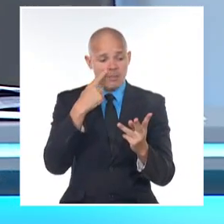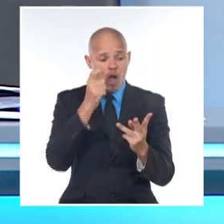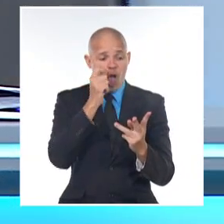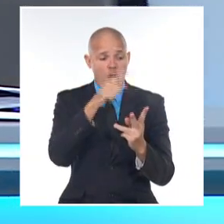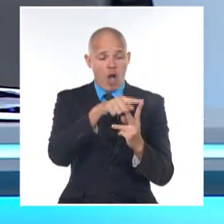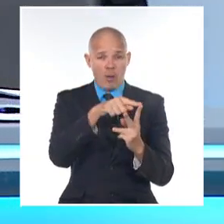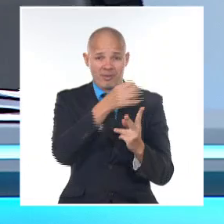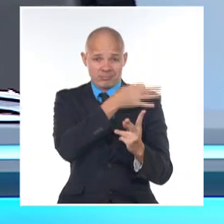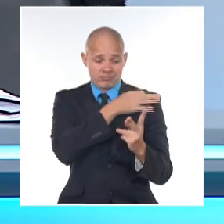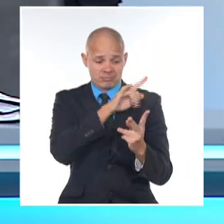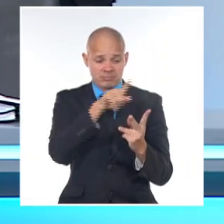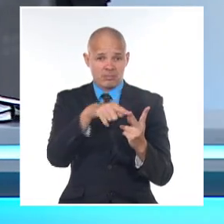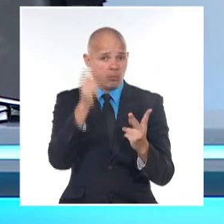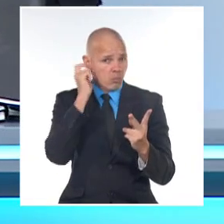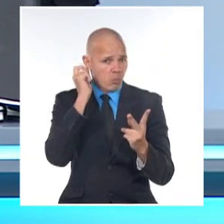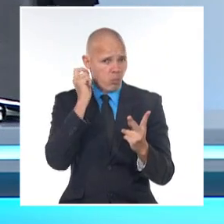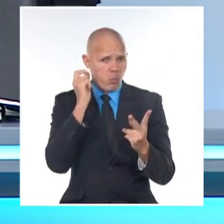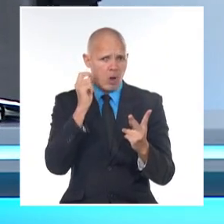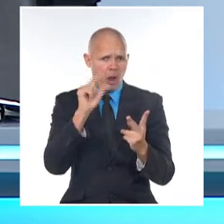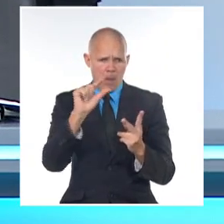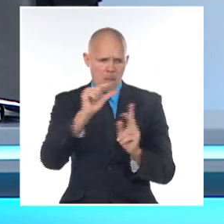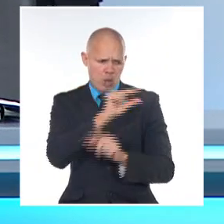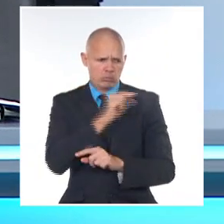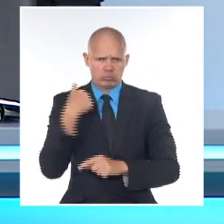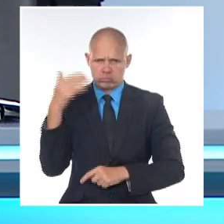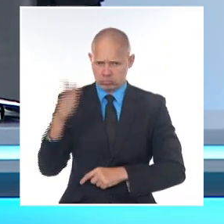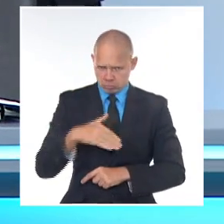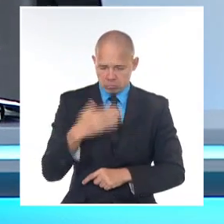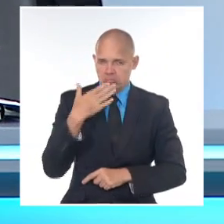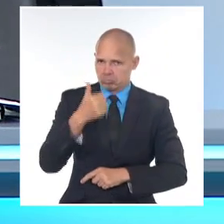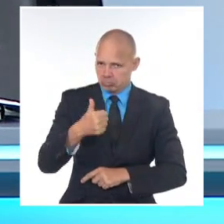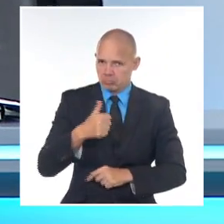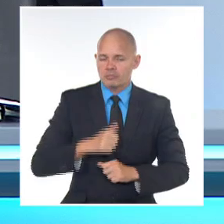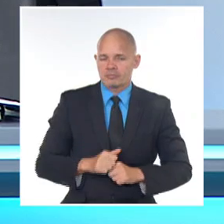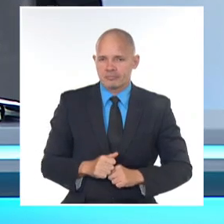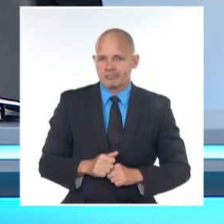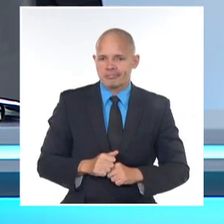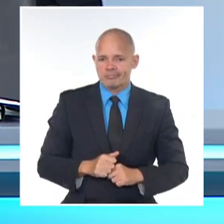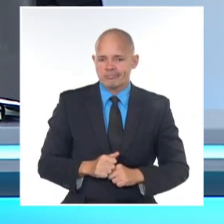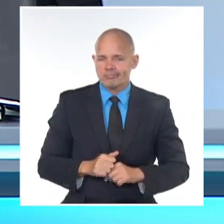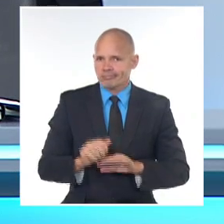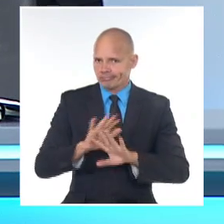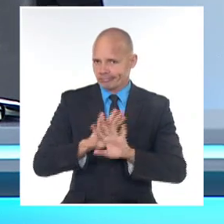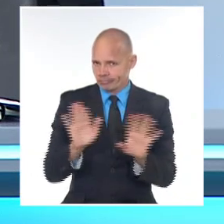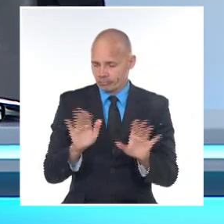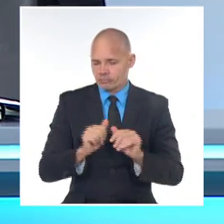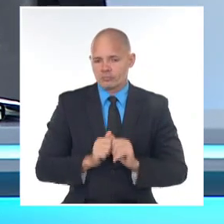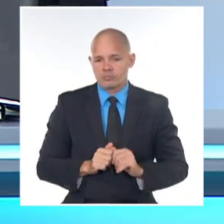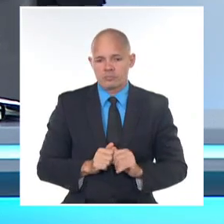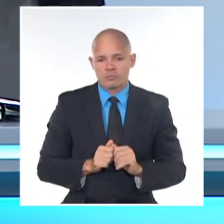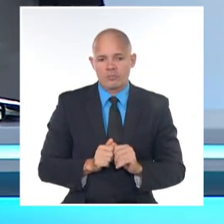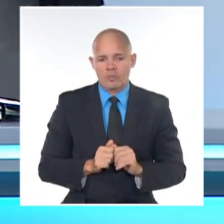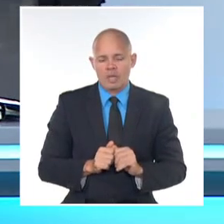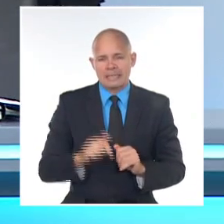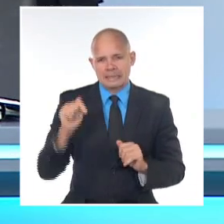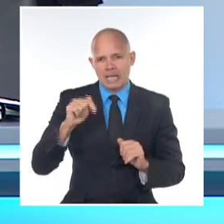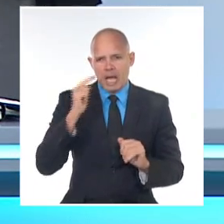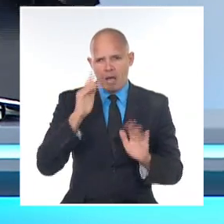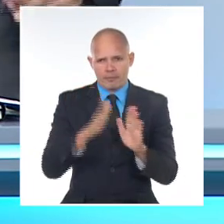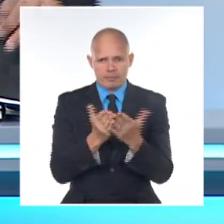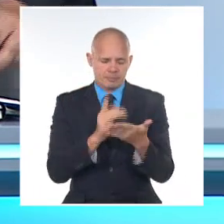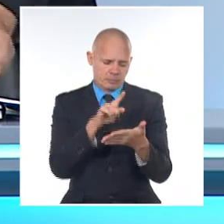además creo que con éxito la comparecencia en nuestro programa. Aquí hay un grupo de temas que vamos a tratar